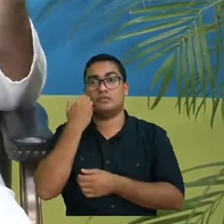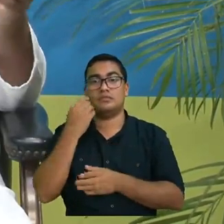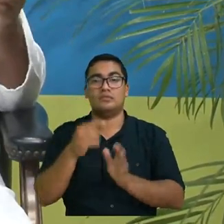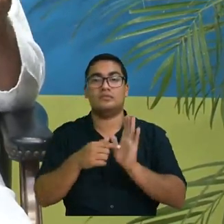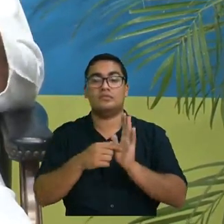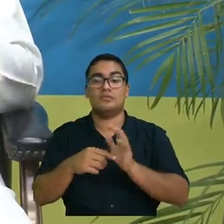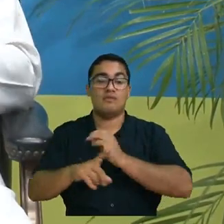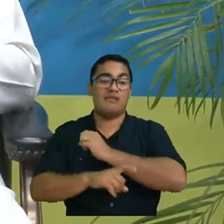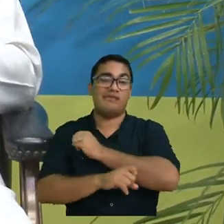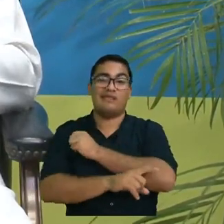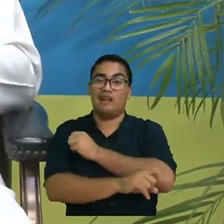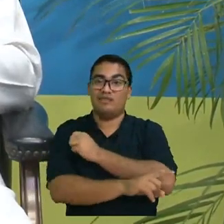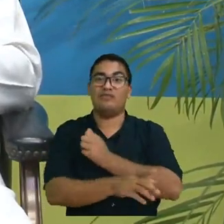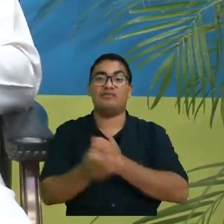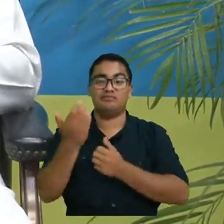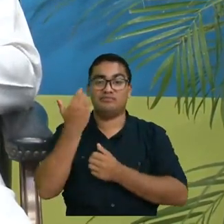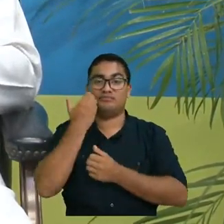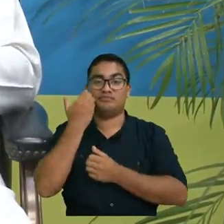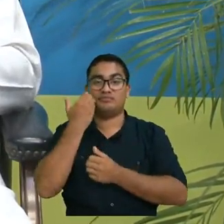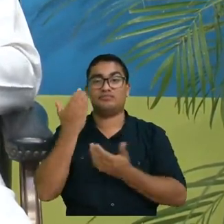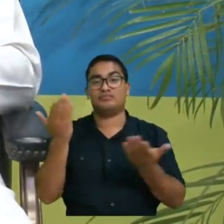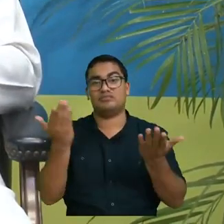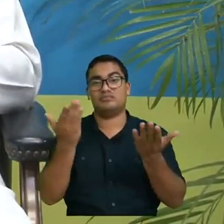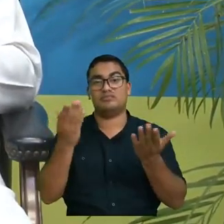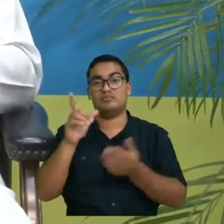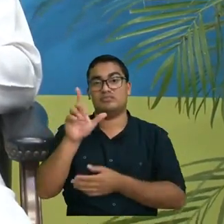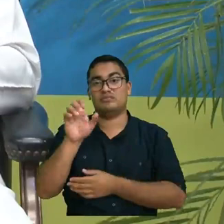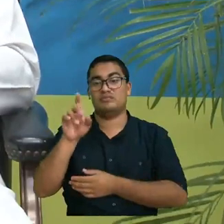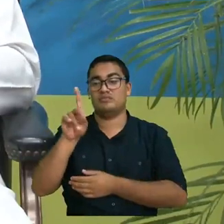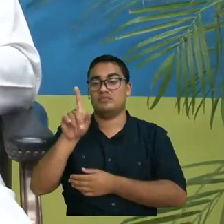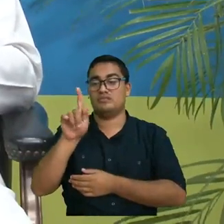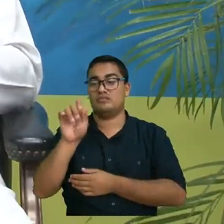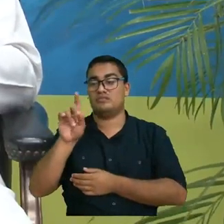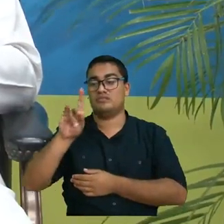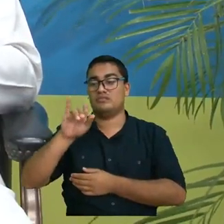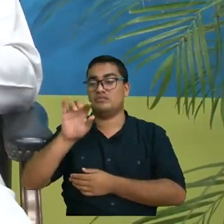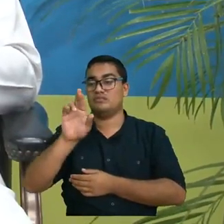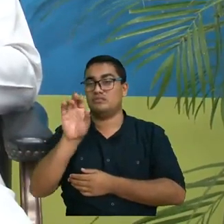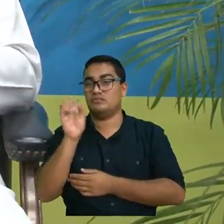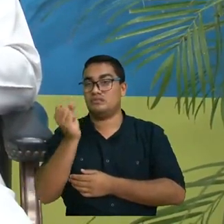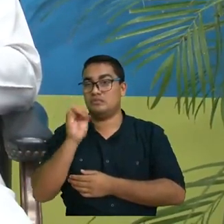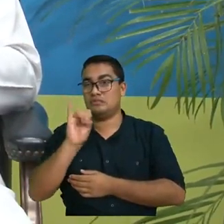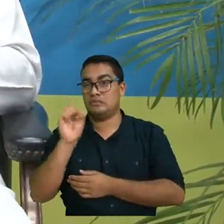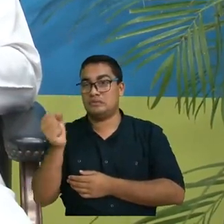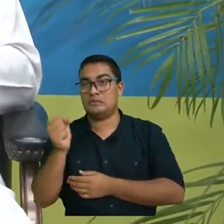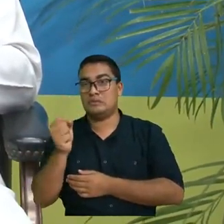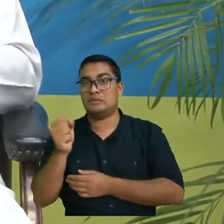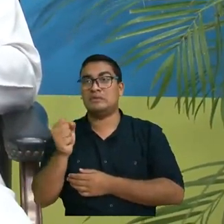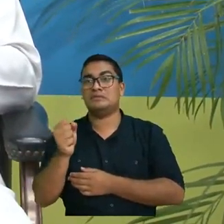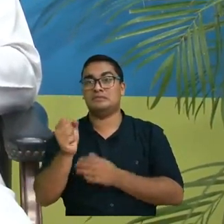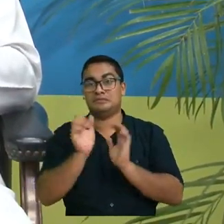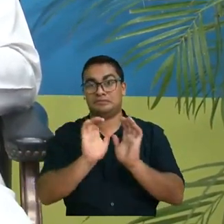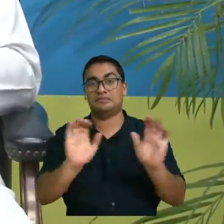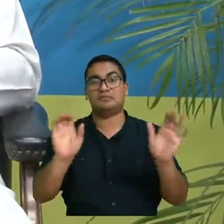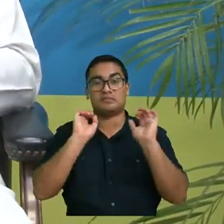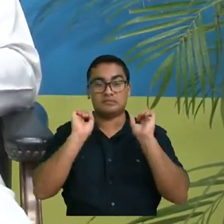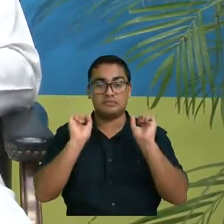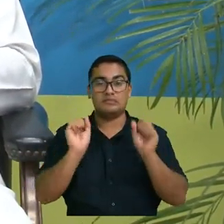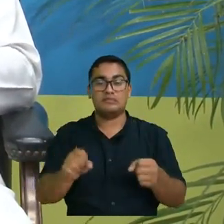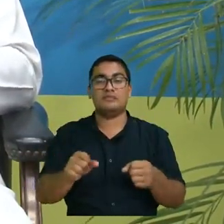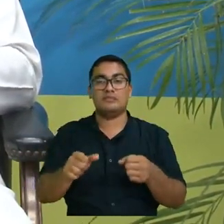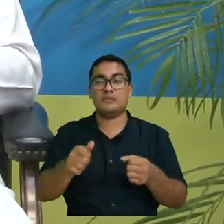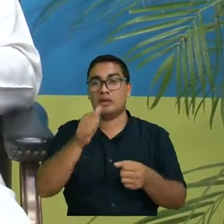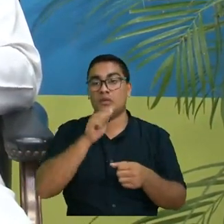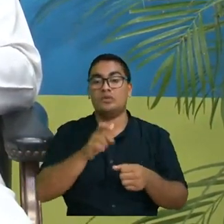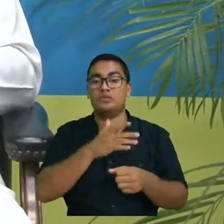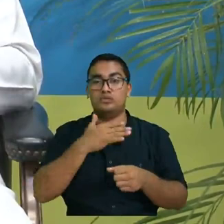que vienen en los orines de los animales que se orinan en el techo, las ratas, y pueden transmitir la enfermedad a los niños cuando juegan con este tipo de agua sucia.